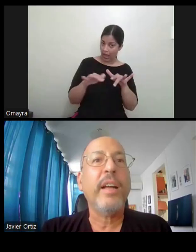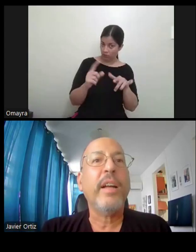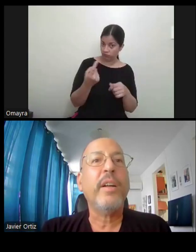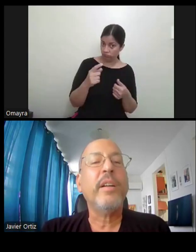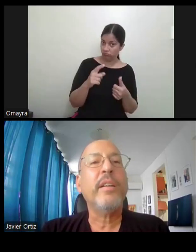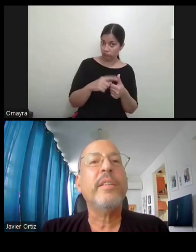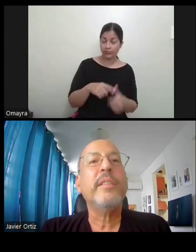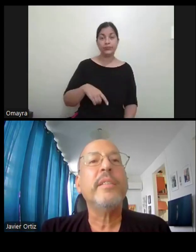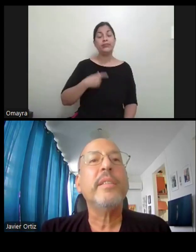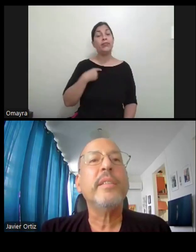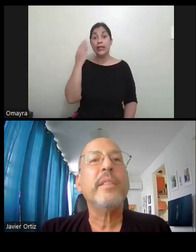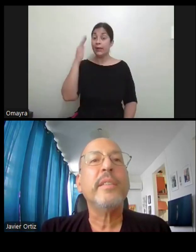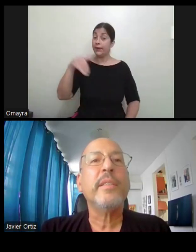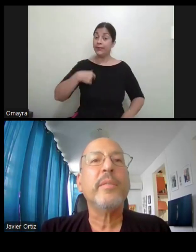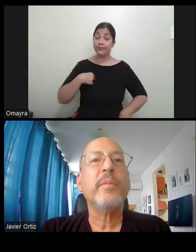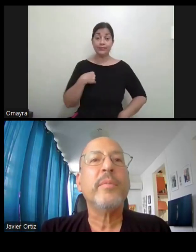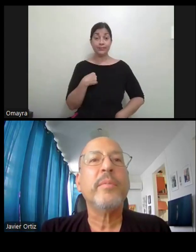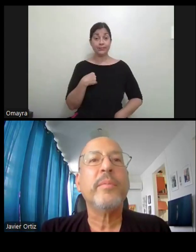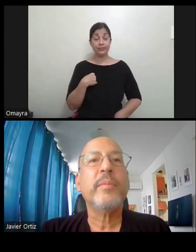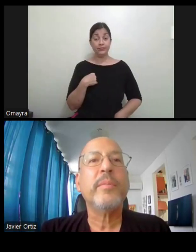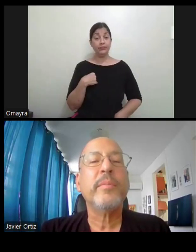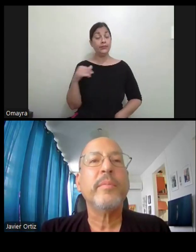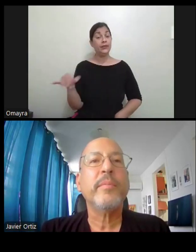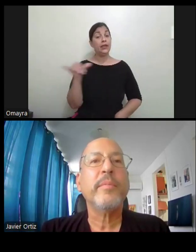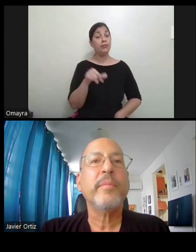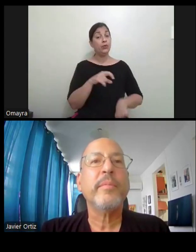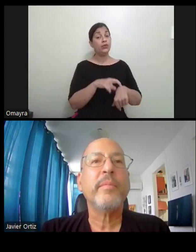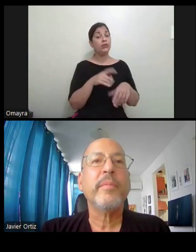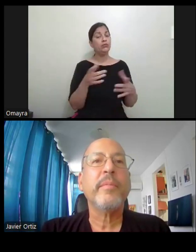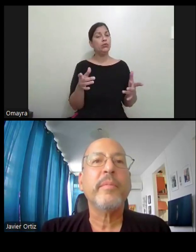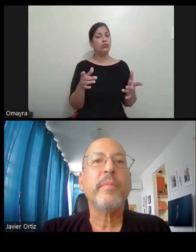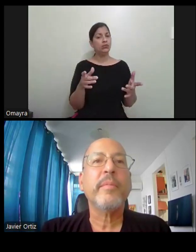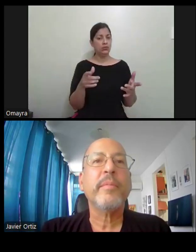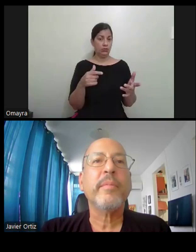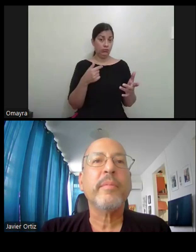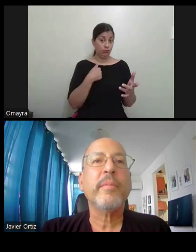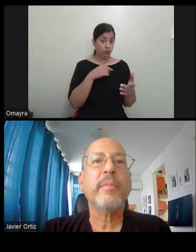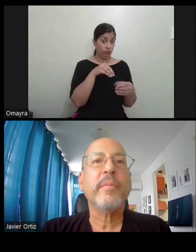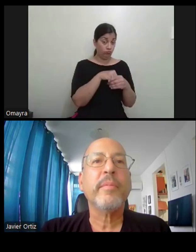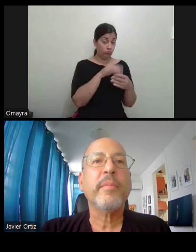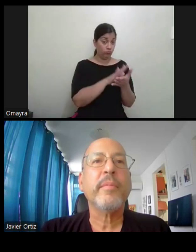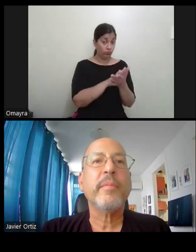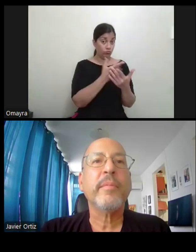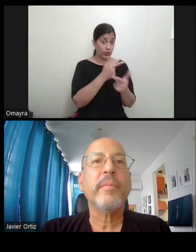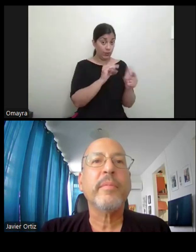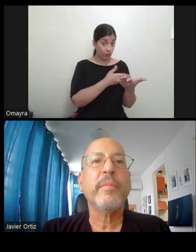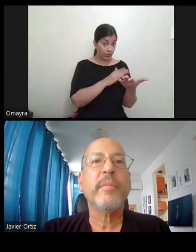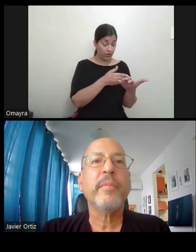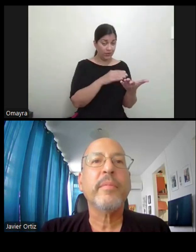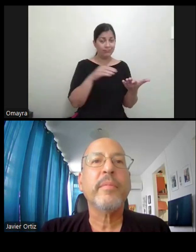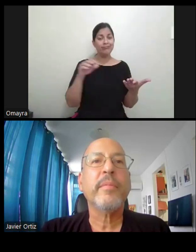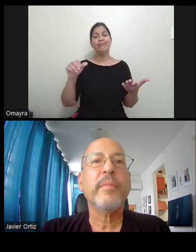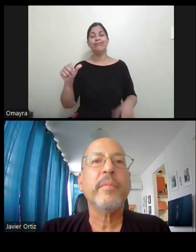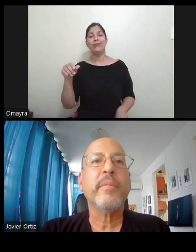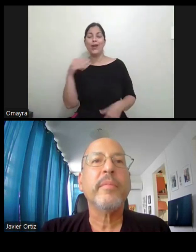Pues, ¿sabes qué? Coincidió también mi estadía en la Libre de Música con que llegó una nueva directora